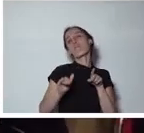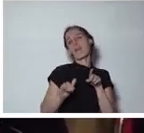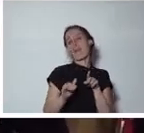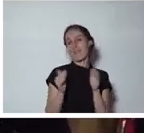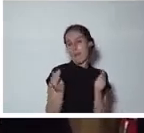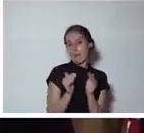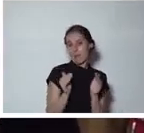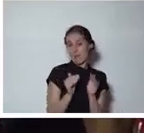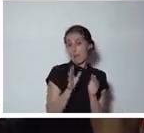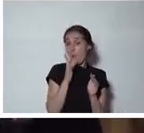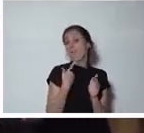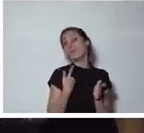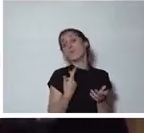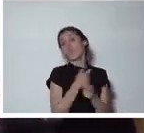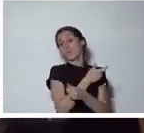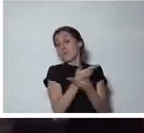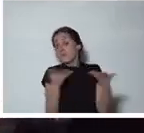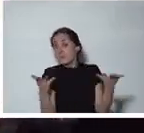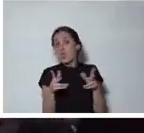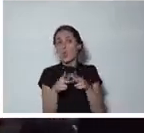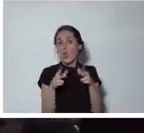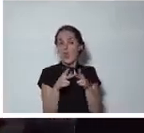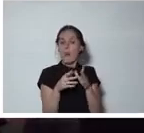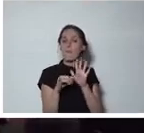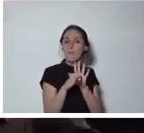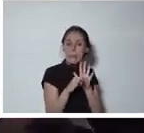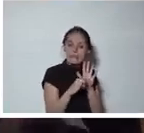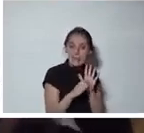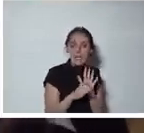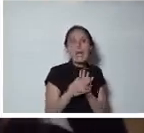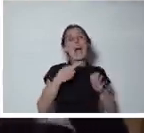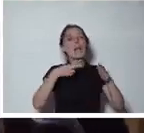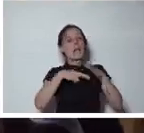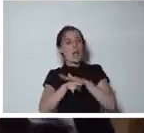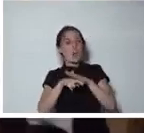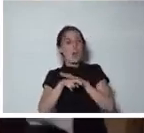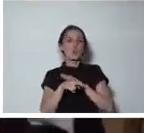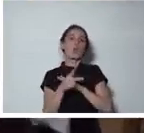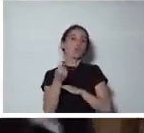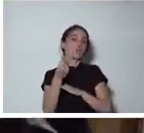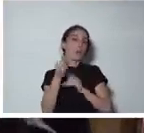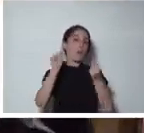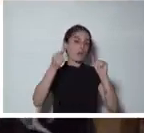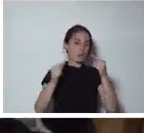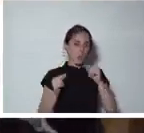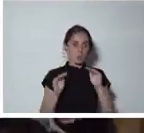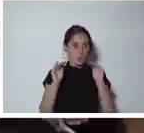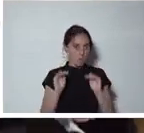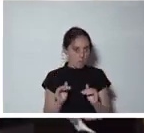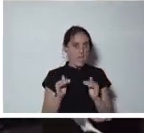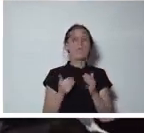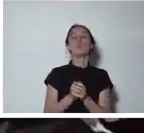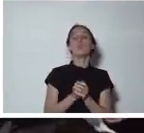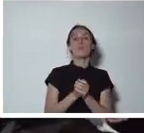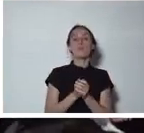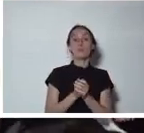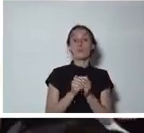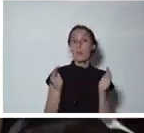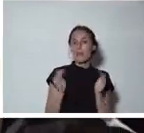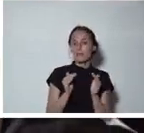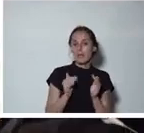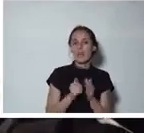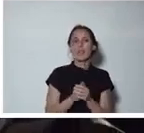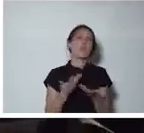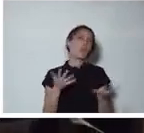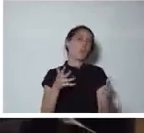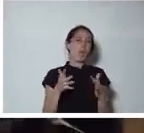proximidad porque gestionamos menos recursos que las comunidades autónomas y que el estado porque solo gestionamos entre un 13 y un 15% de los recursos